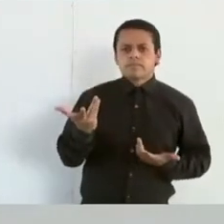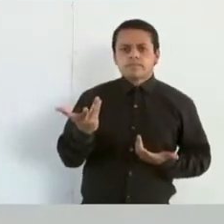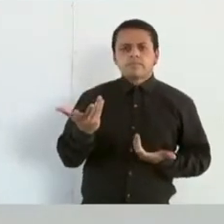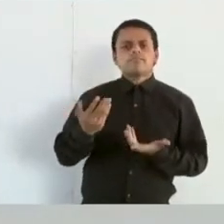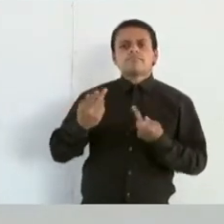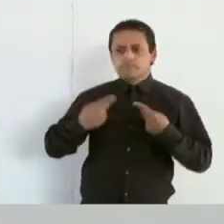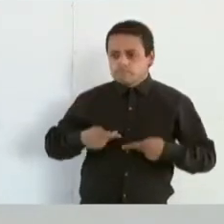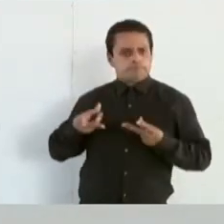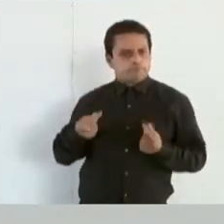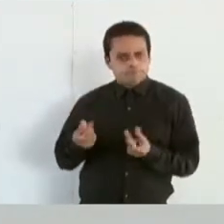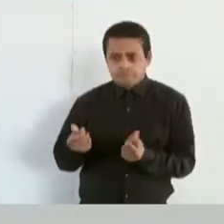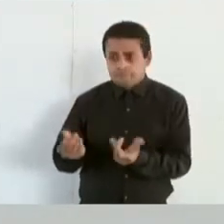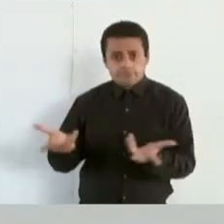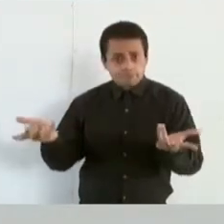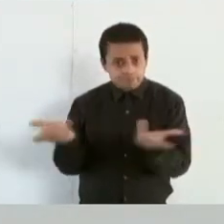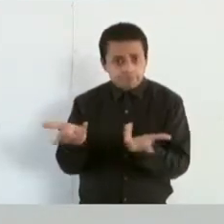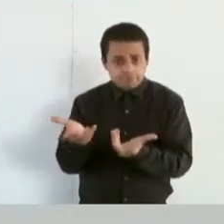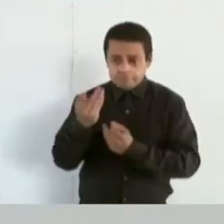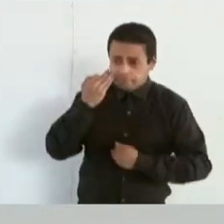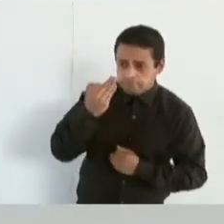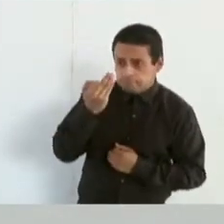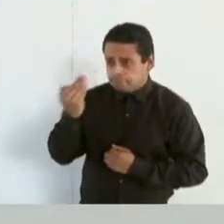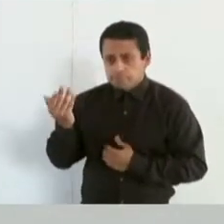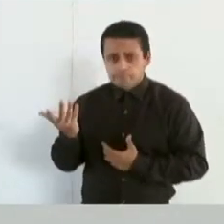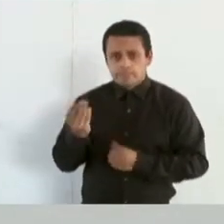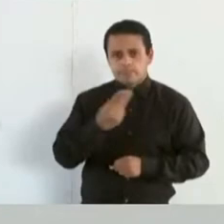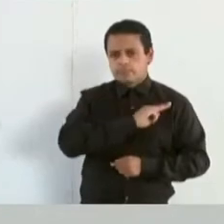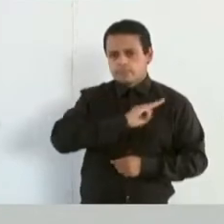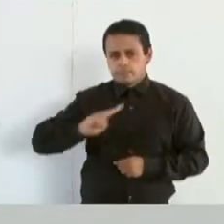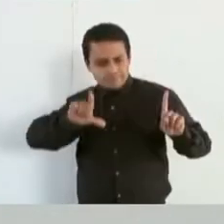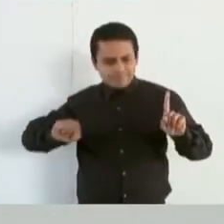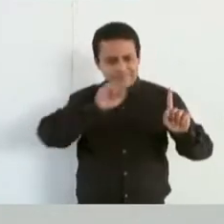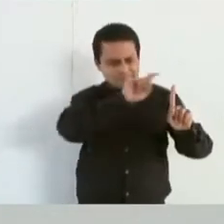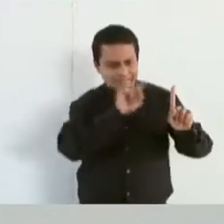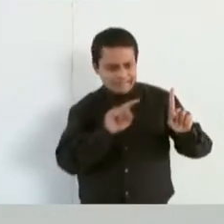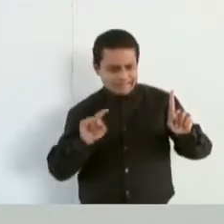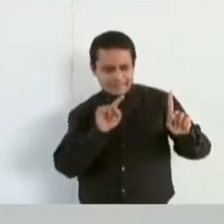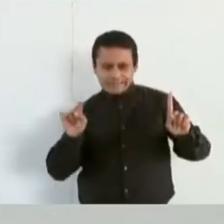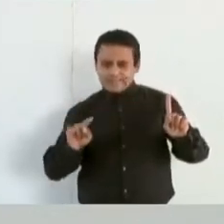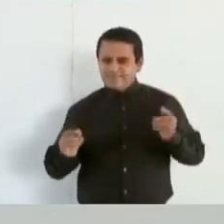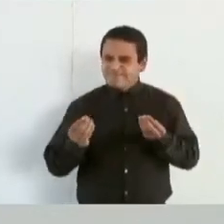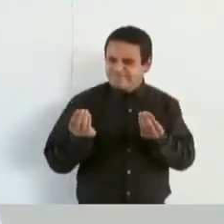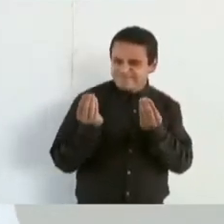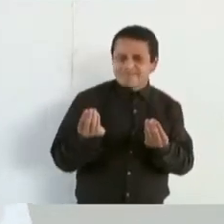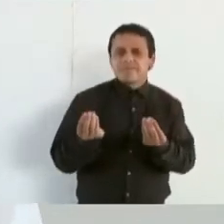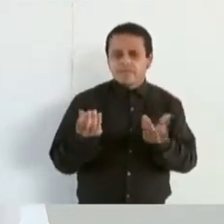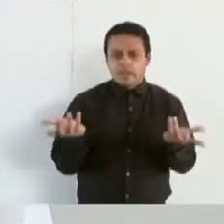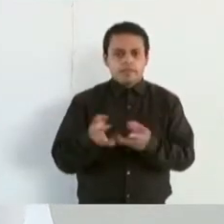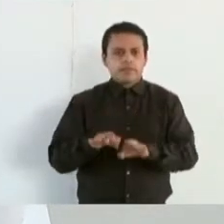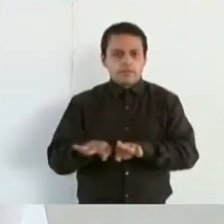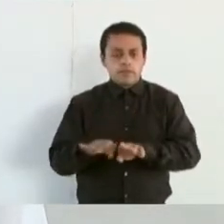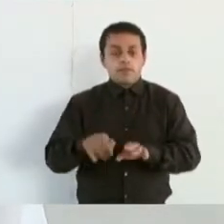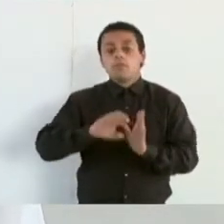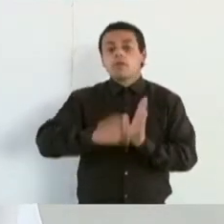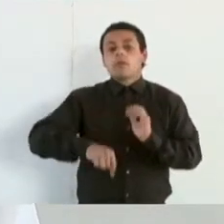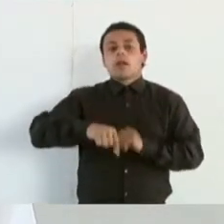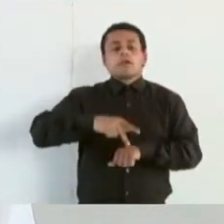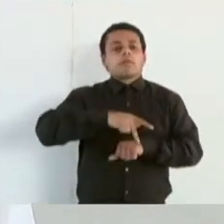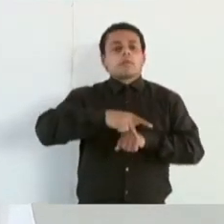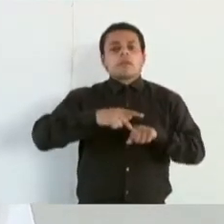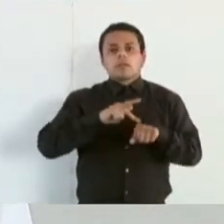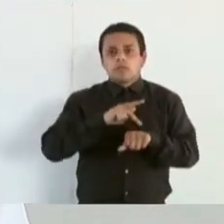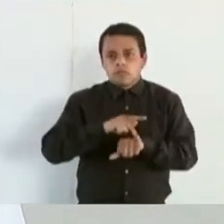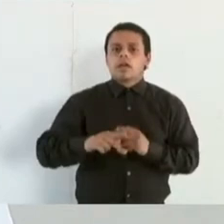está llevando a cabo en todos los municipios de México. En el caso de Pinos, entre